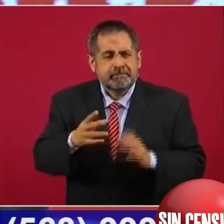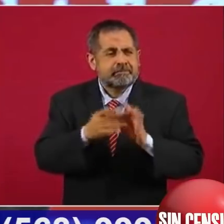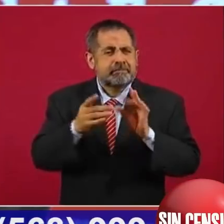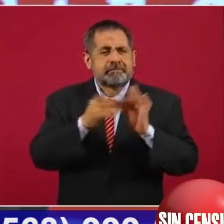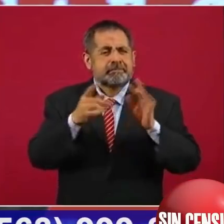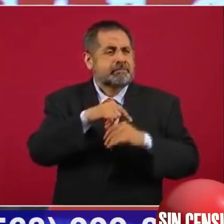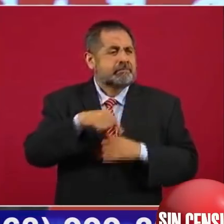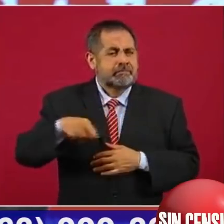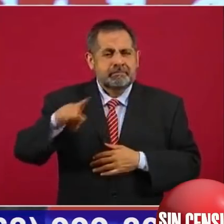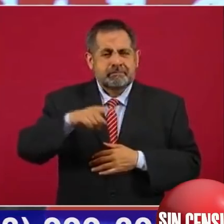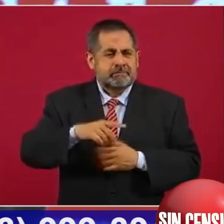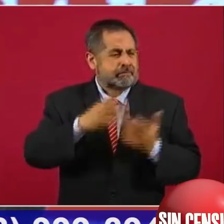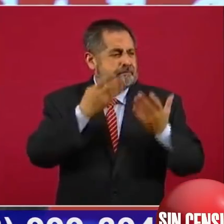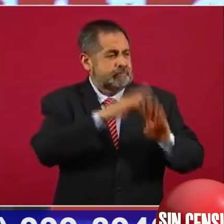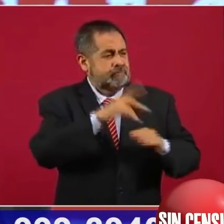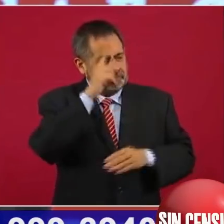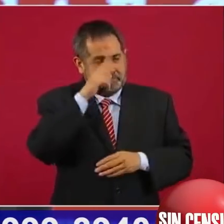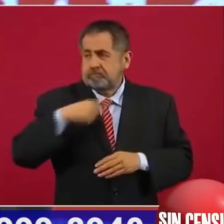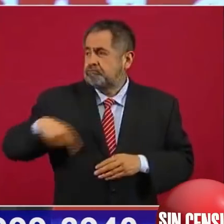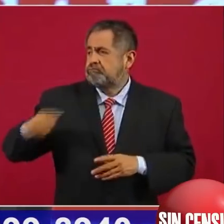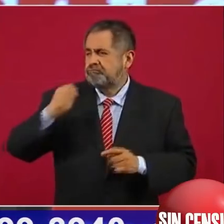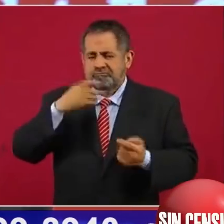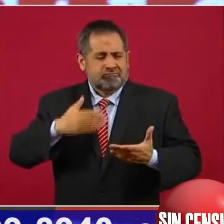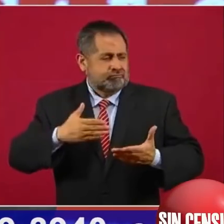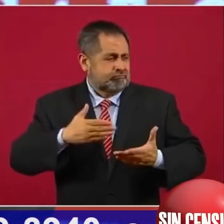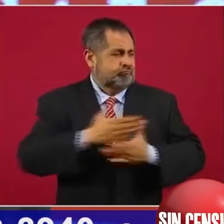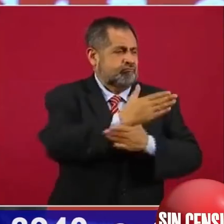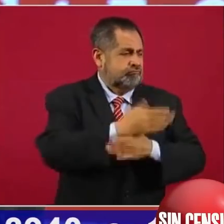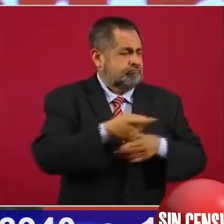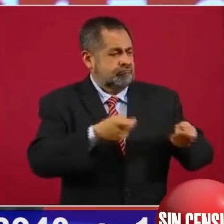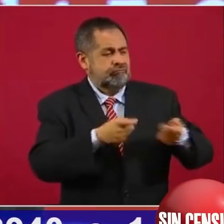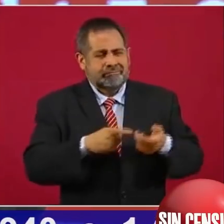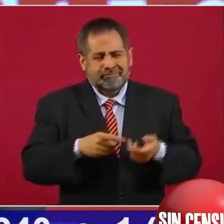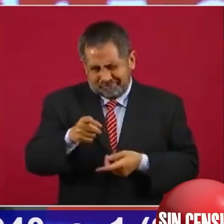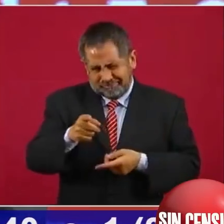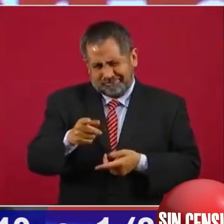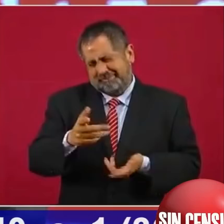afectación a la autonomía del Banco de México y se me hace una exageración.